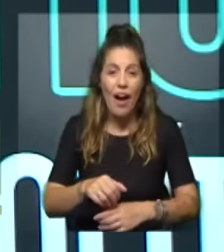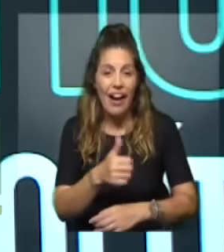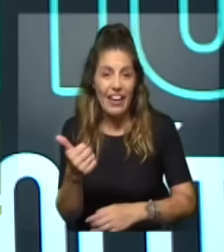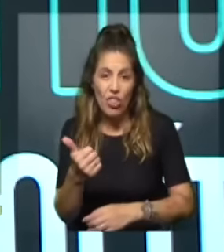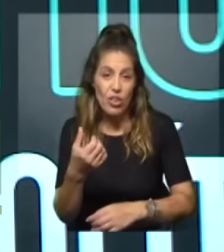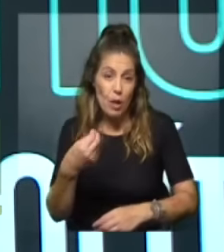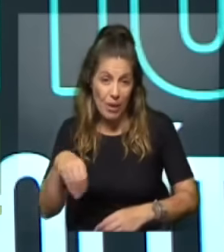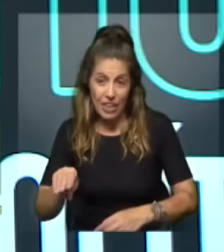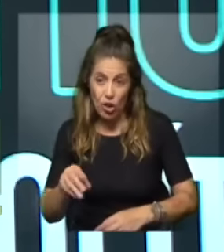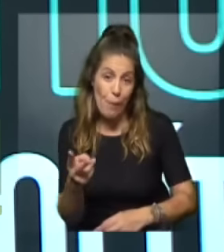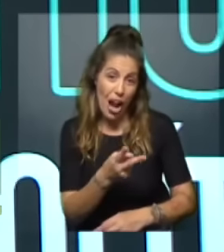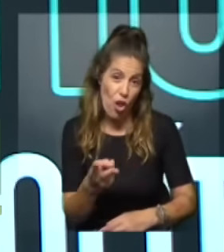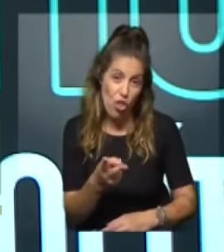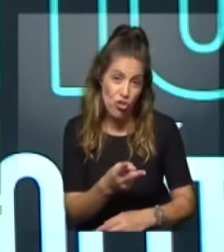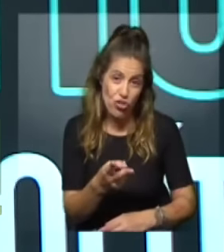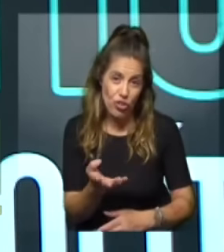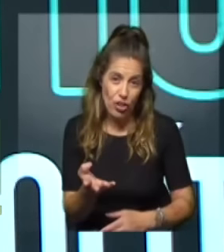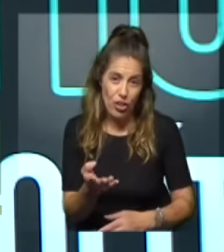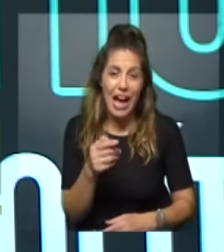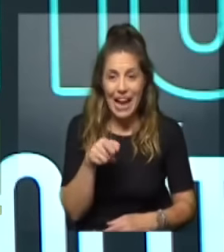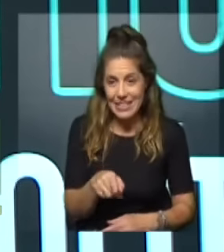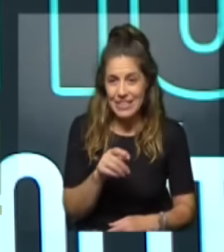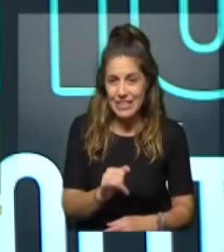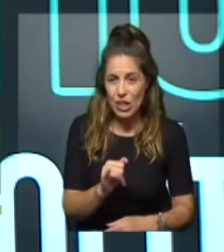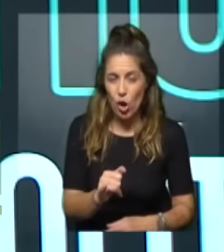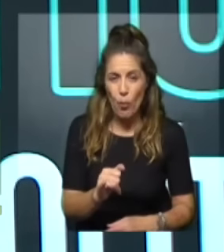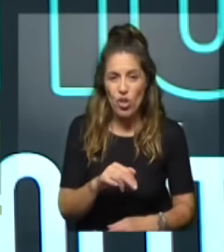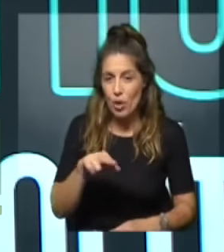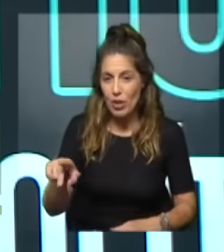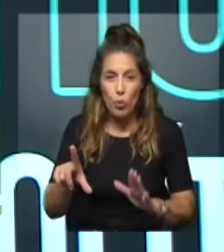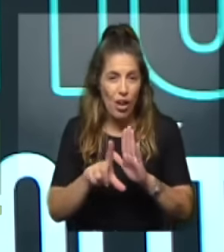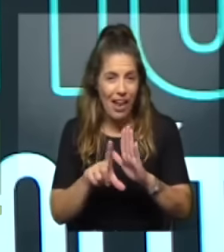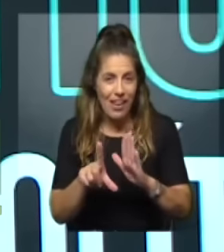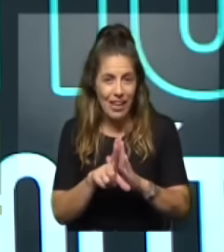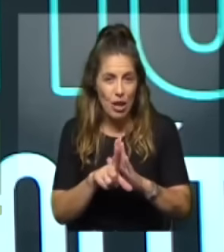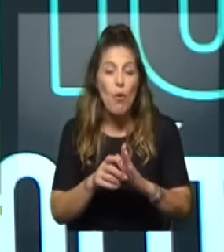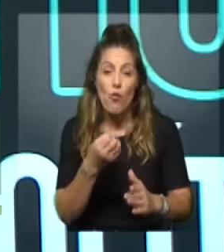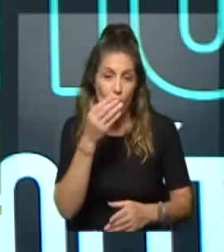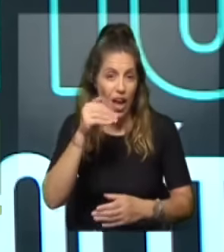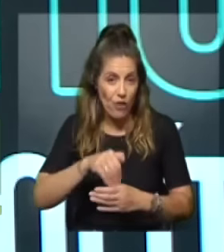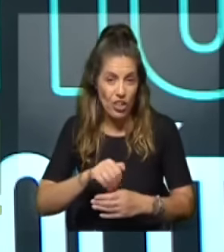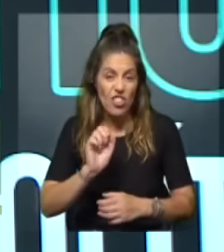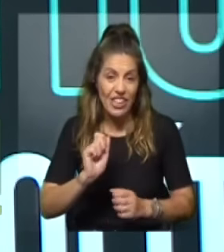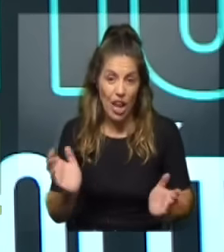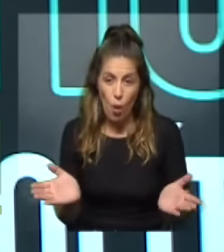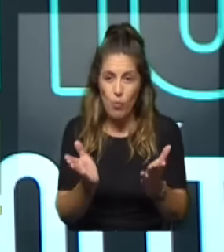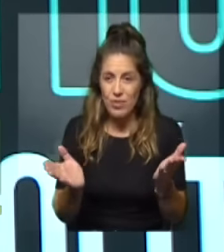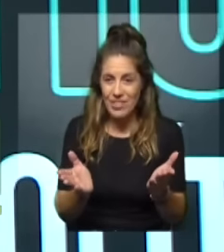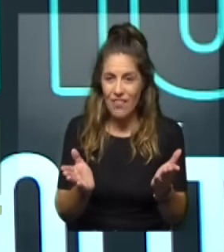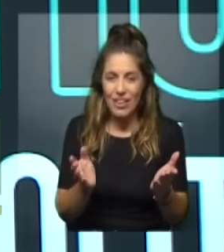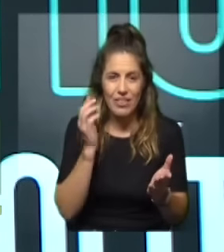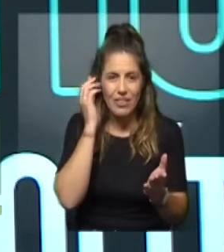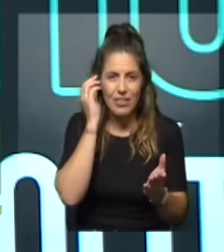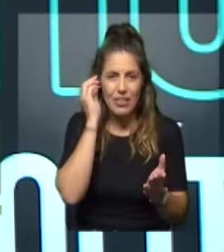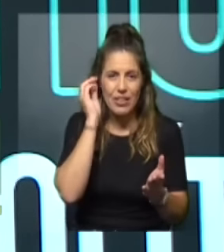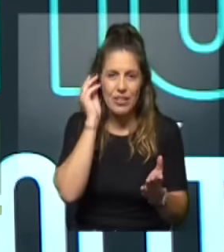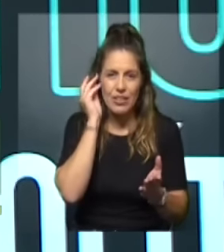perdedores para los dos lados porque así como como se mantuvo la ley fue una buena votación de quien lo impulsaban es decir fue se